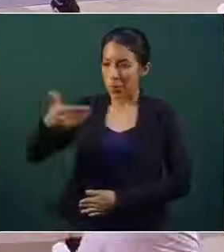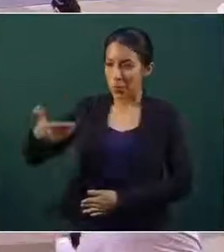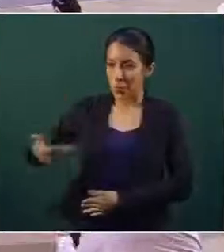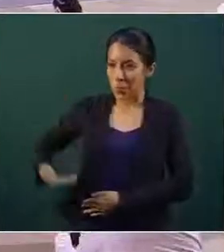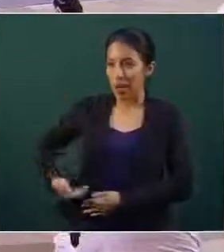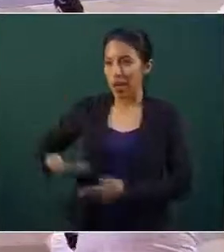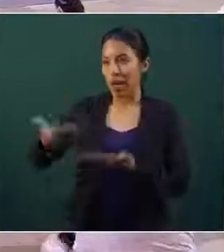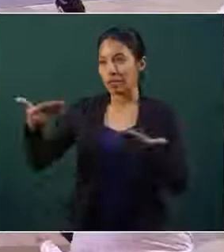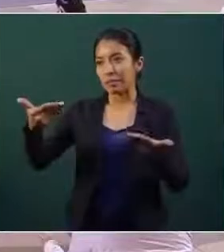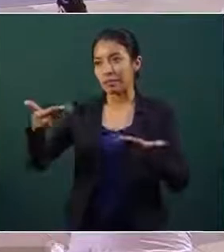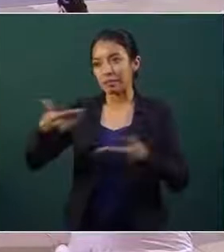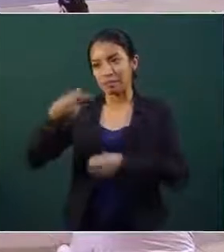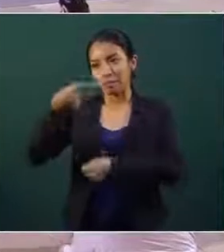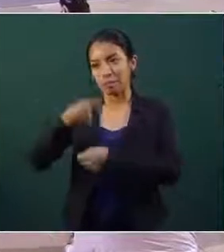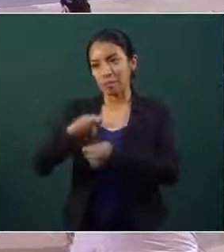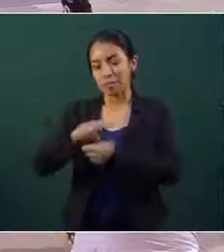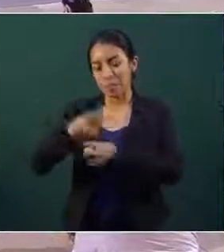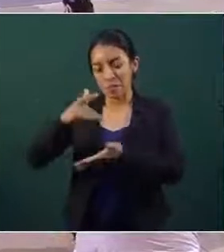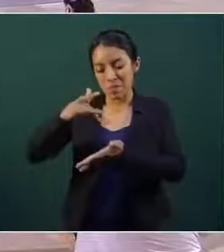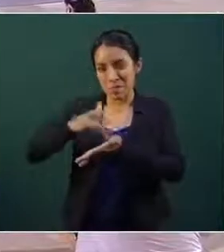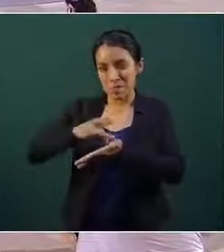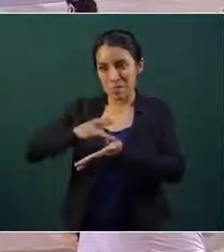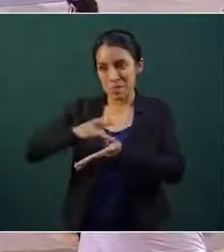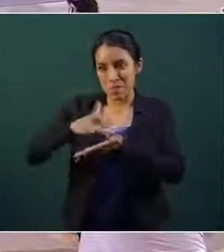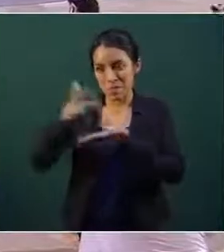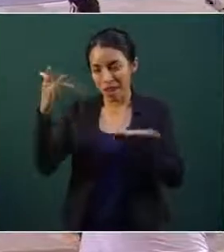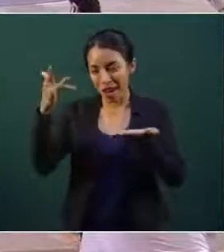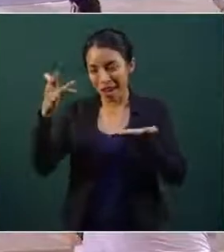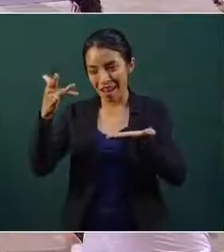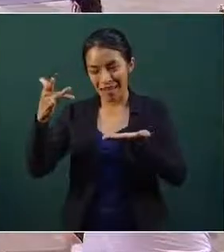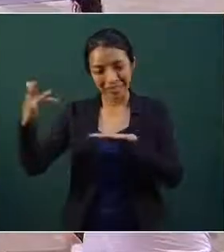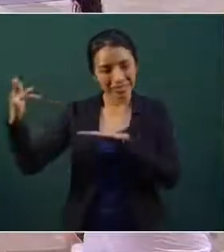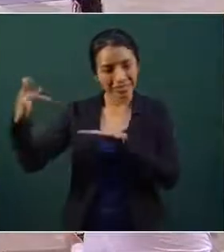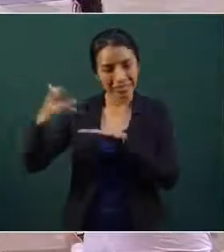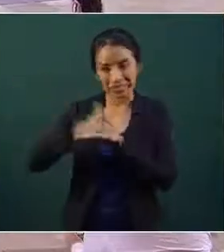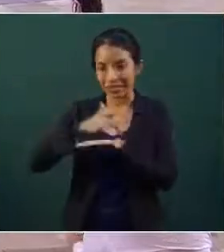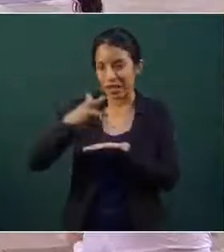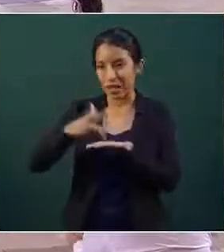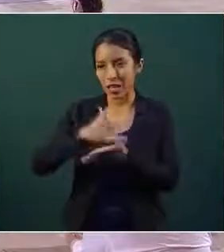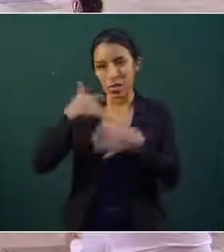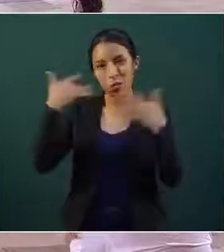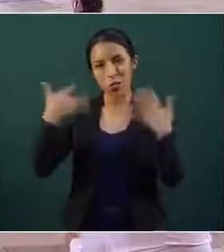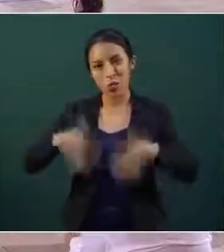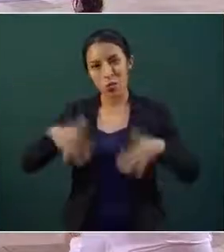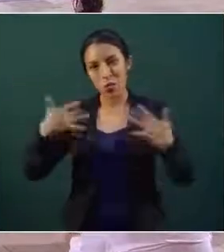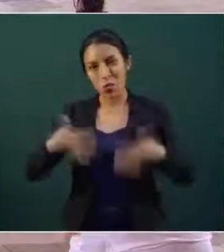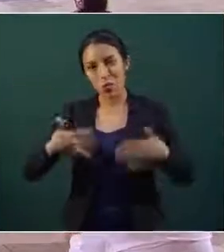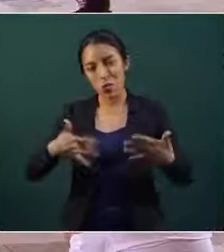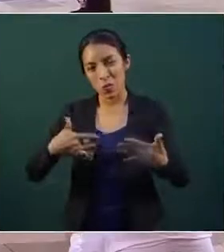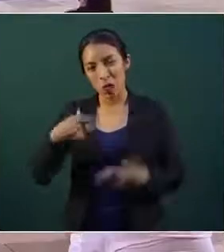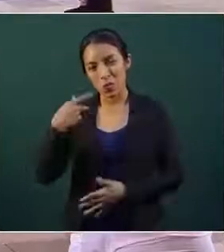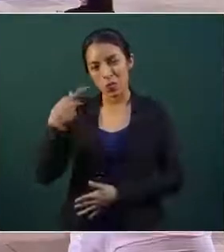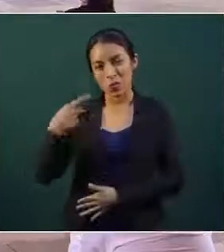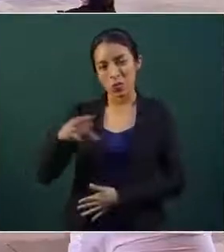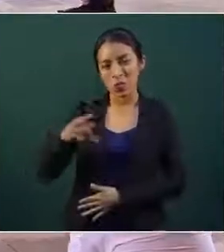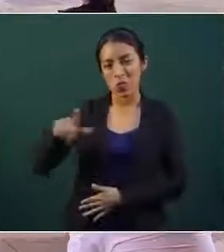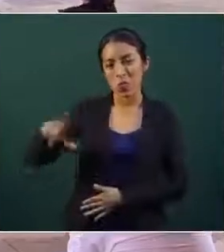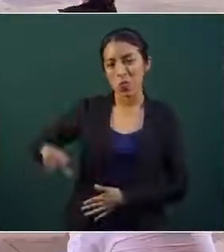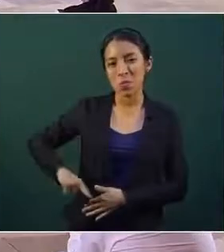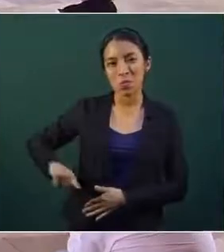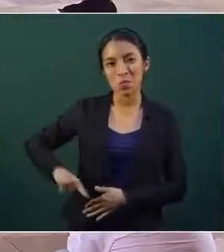presidente. Agradecerle primero el gran apoyo que ha dado su gobierno al estado de